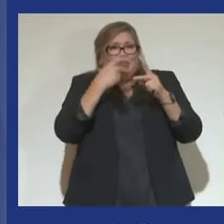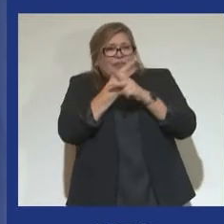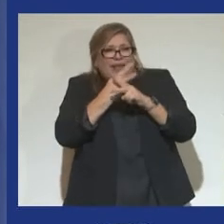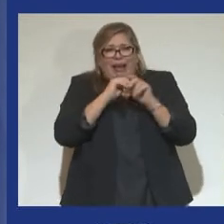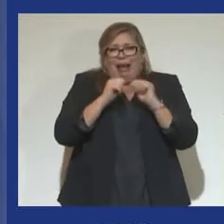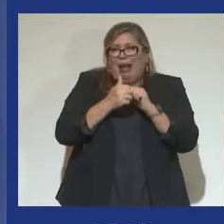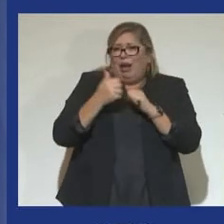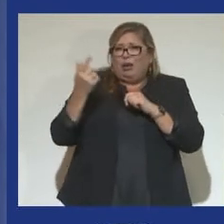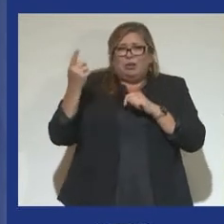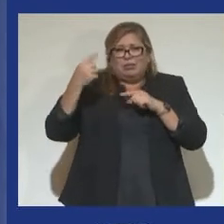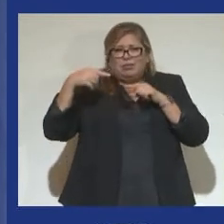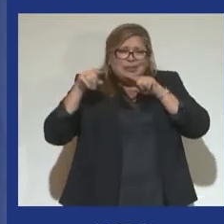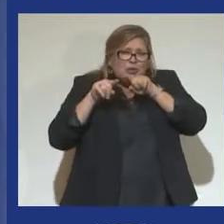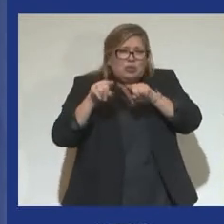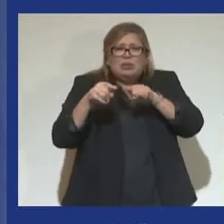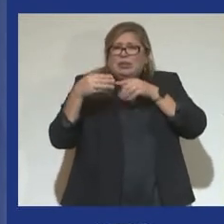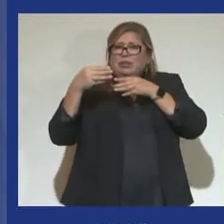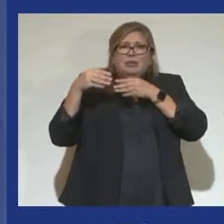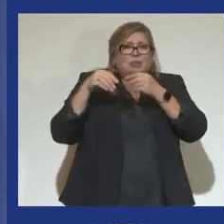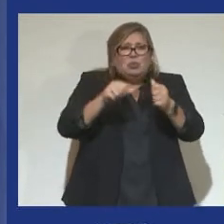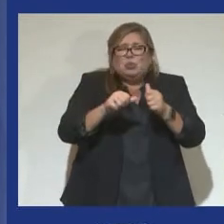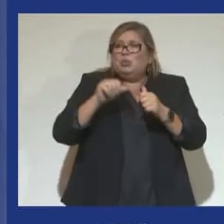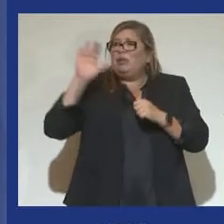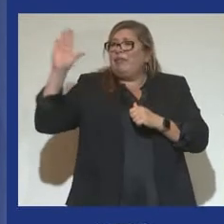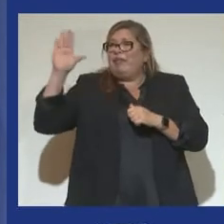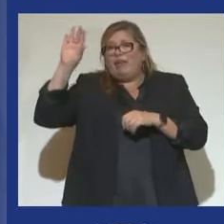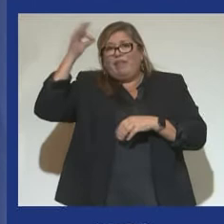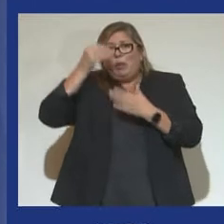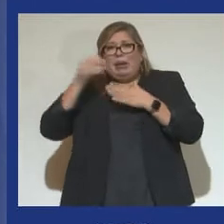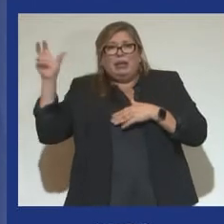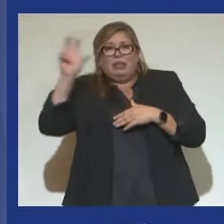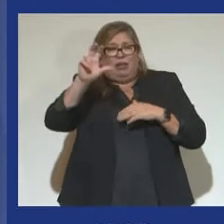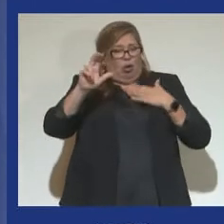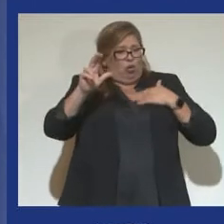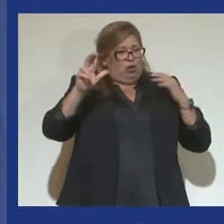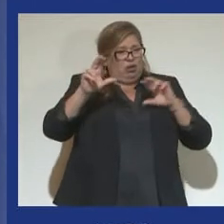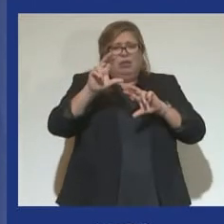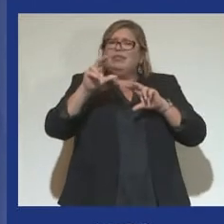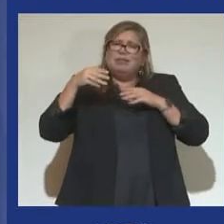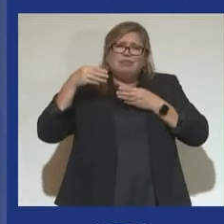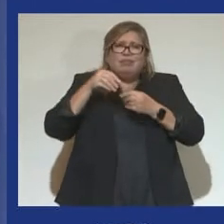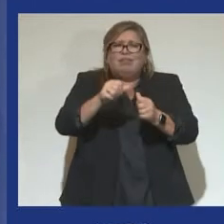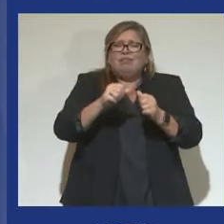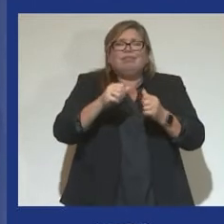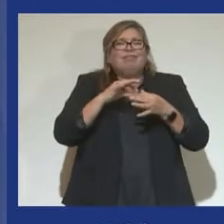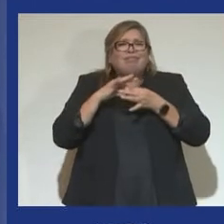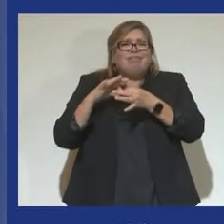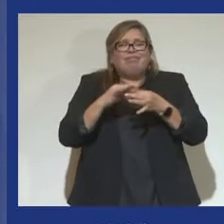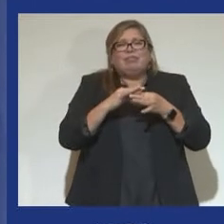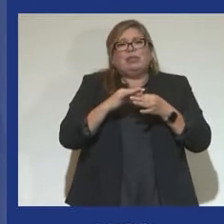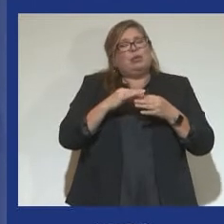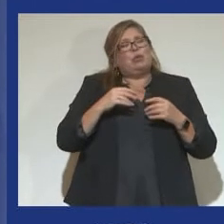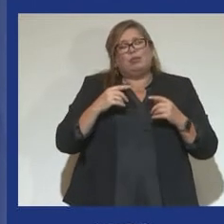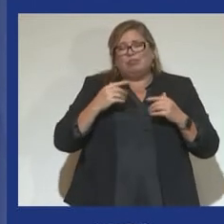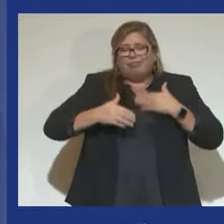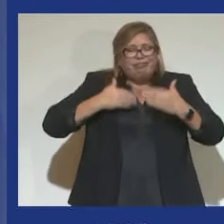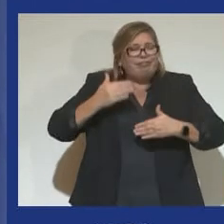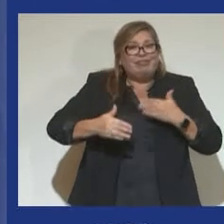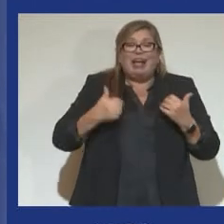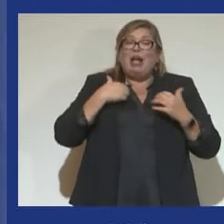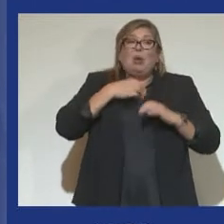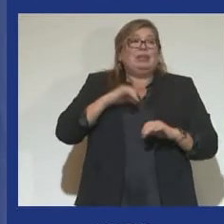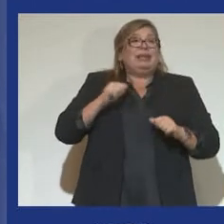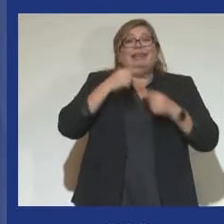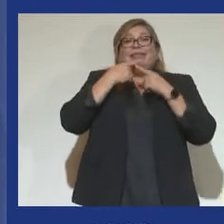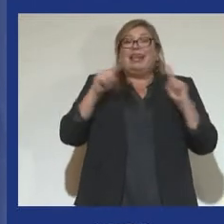estamos tratando de ver cuál es la flexibilidad disponible con este dinero federal y ver qué tan lejos podemos ir todo eso está pasando ahora y debo decirles que esto